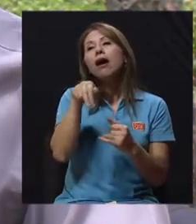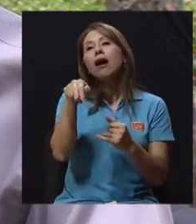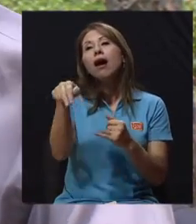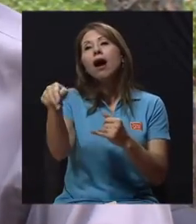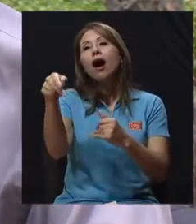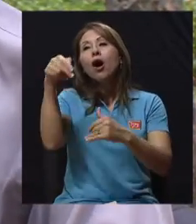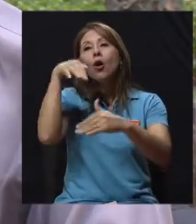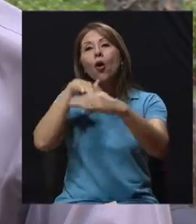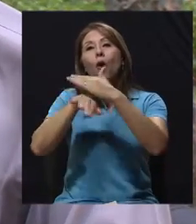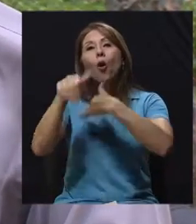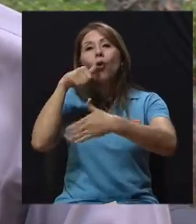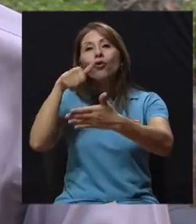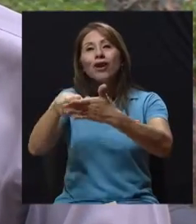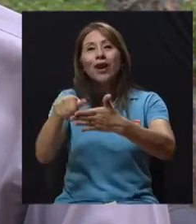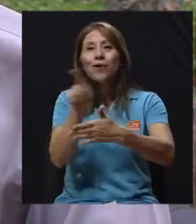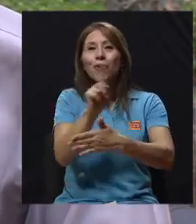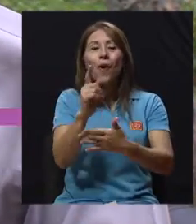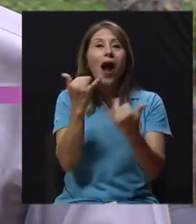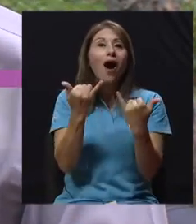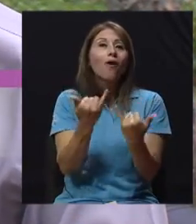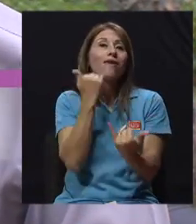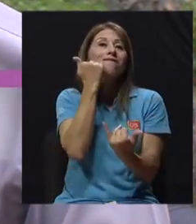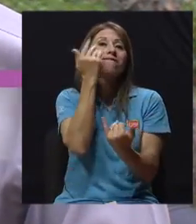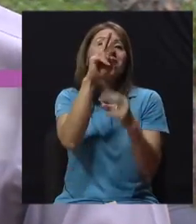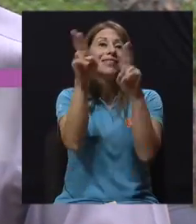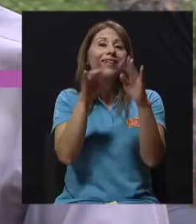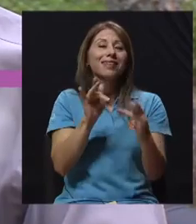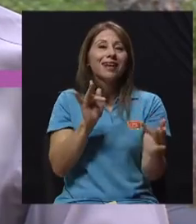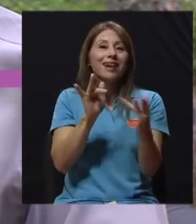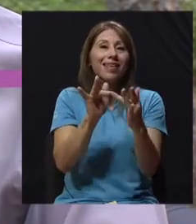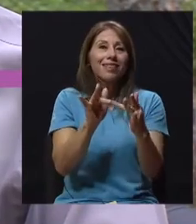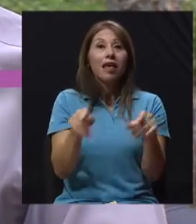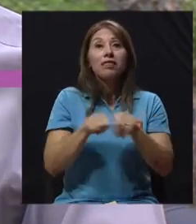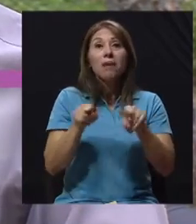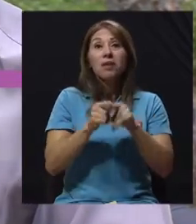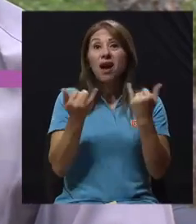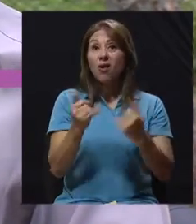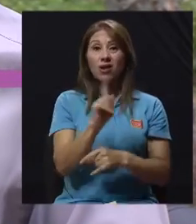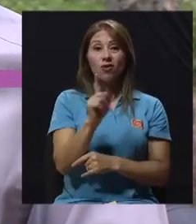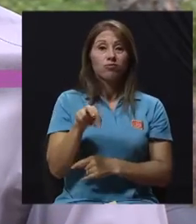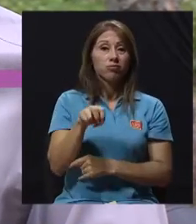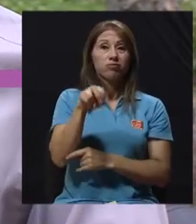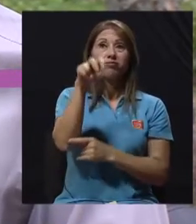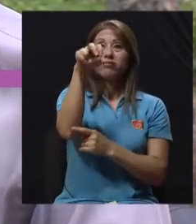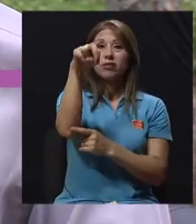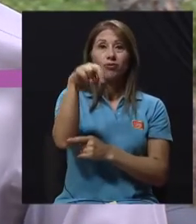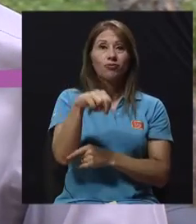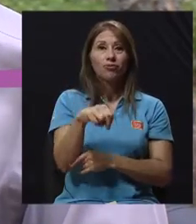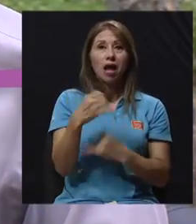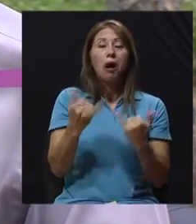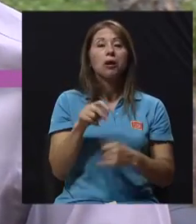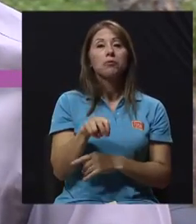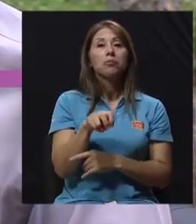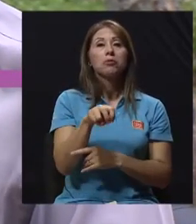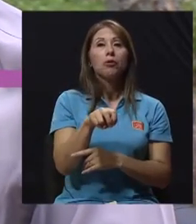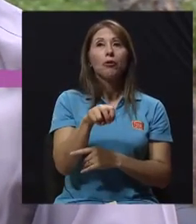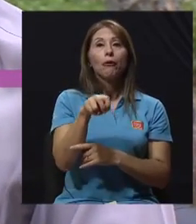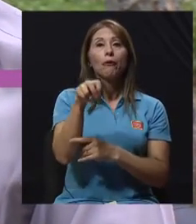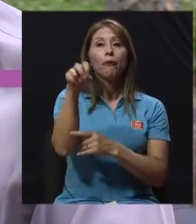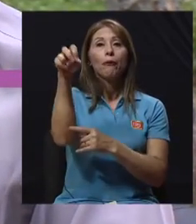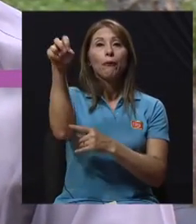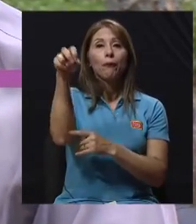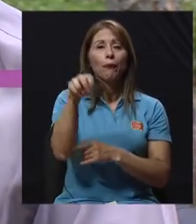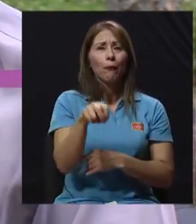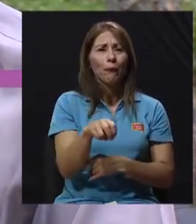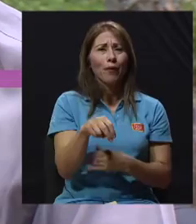correo por internet. Todo eso le va quitando actividad física. Ahora hay escaleras eléctricas en todos los sitios, hay ascensores en todos los sitios y es curioso, a mí me llama la atención